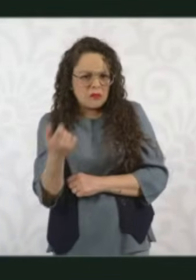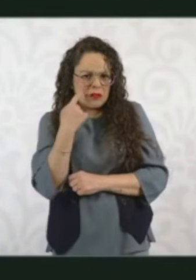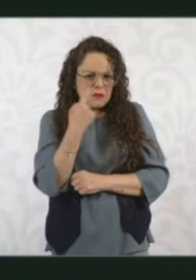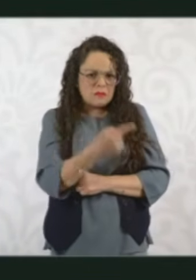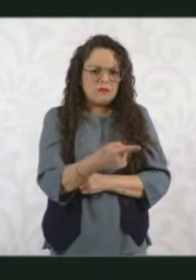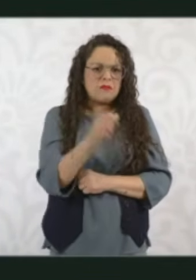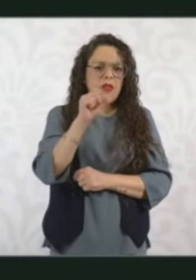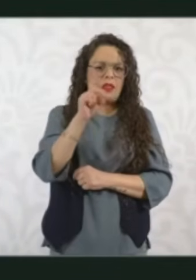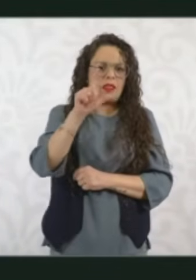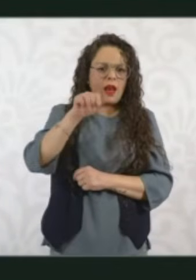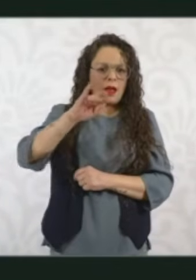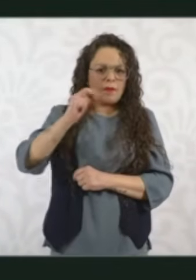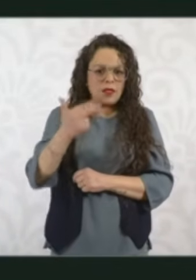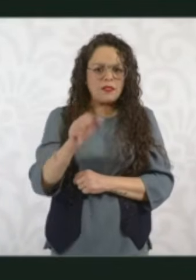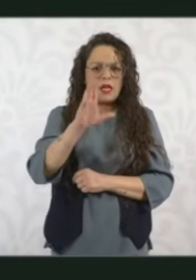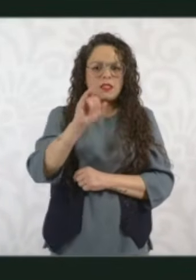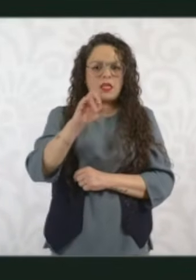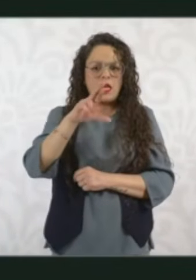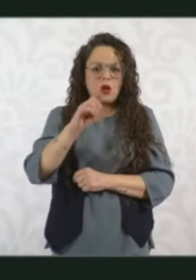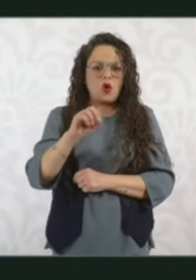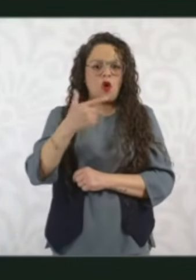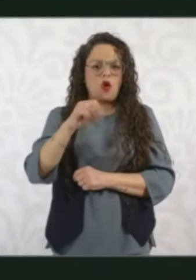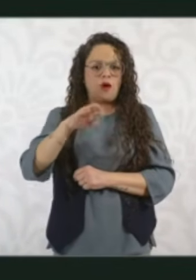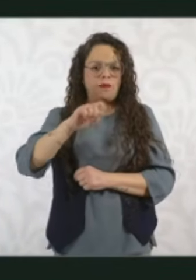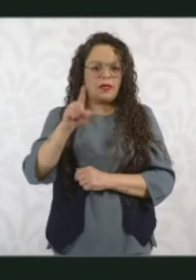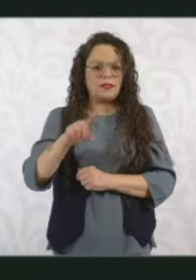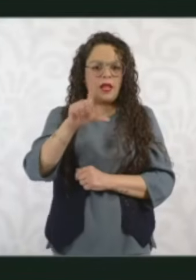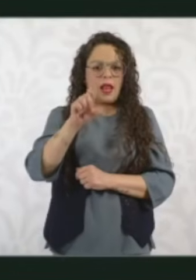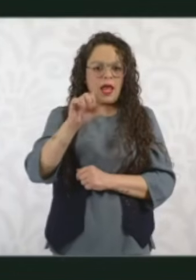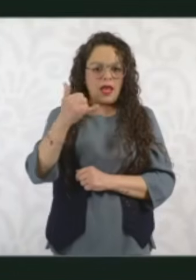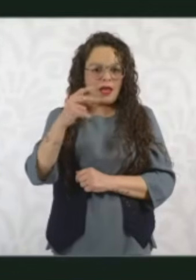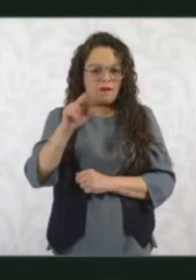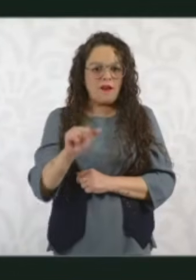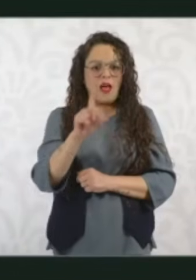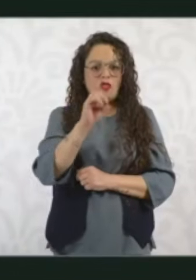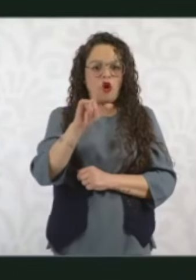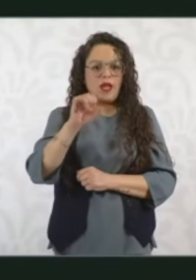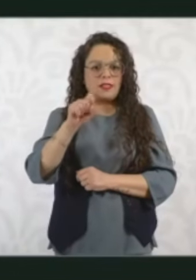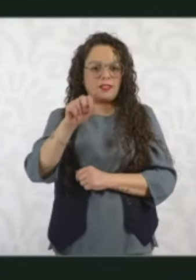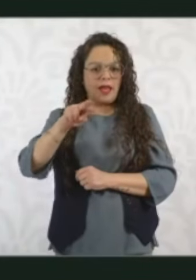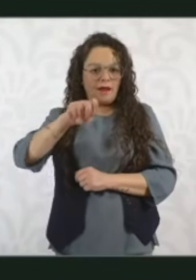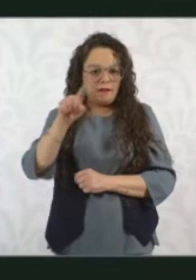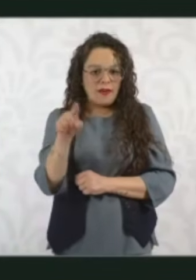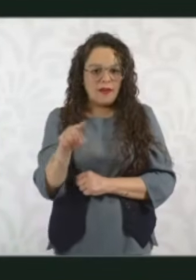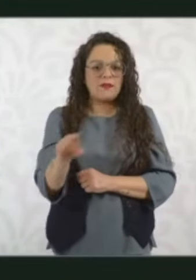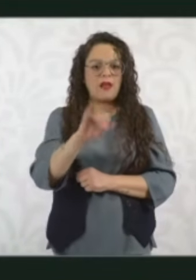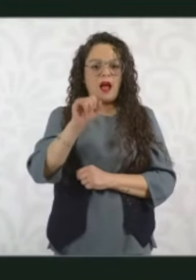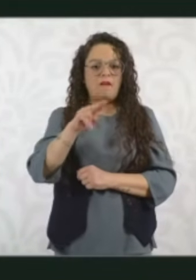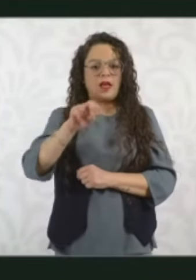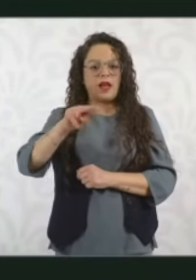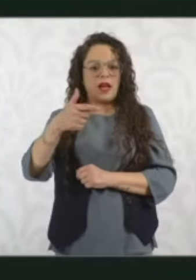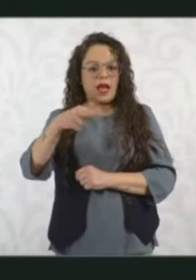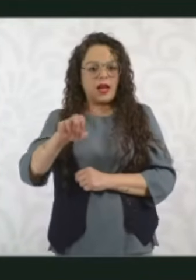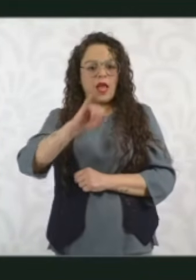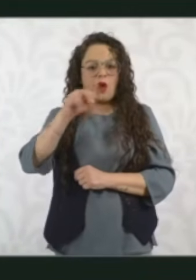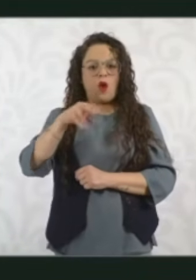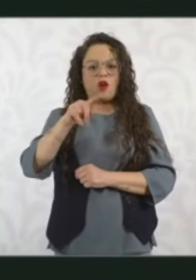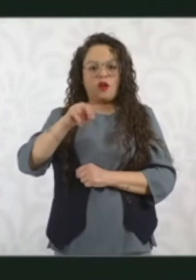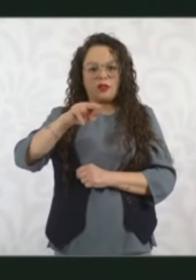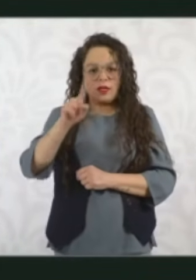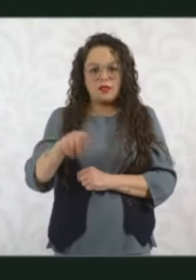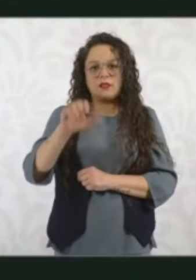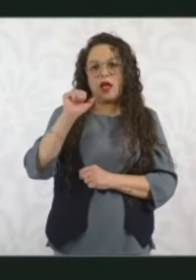Adela Micha, Ciro Gómez Leiva, Dolia Esteves, Javier Negré, Juan Ortiz,